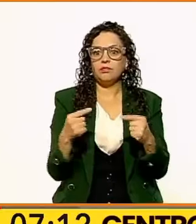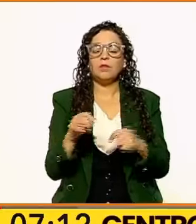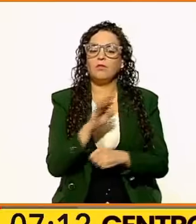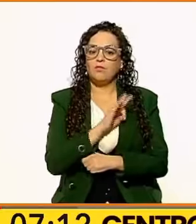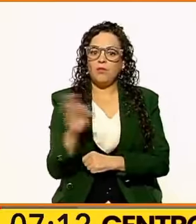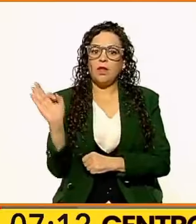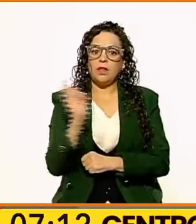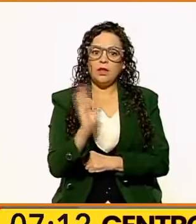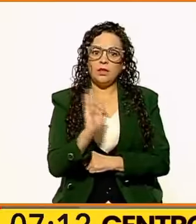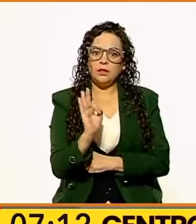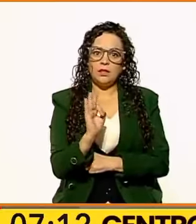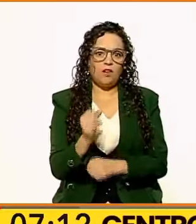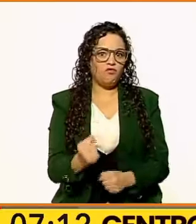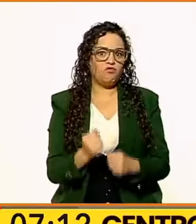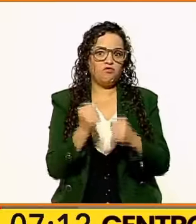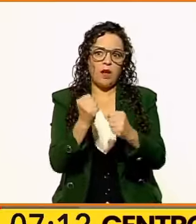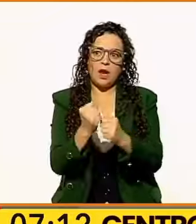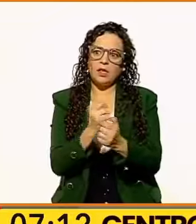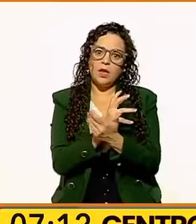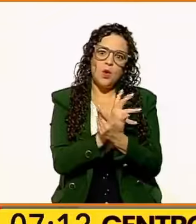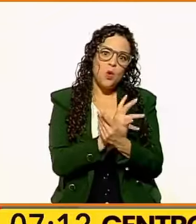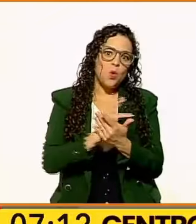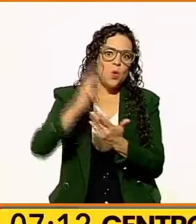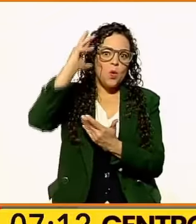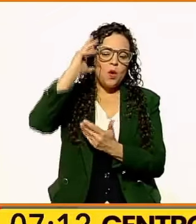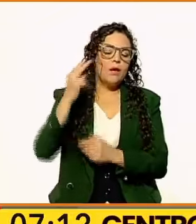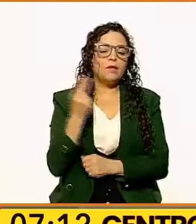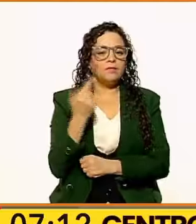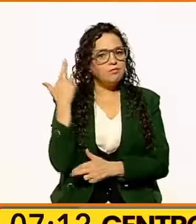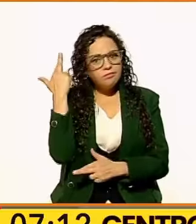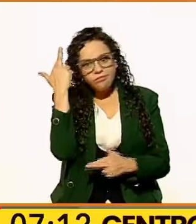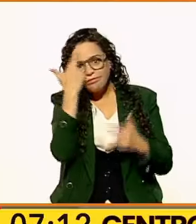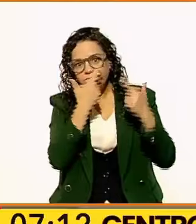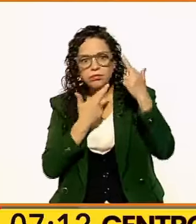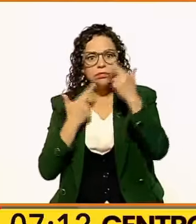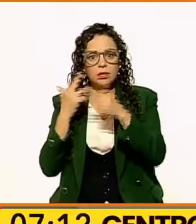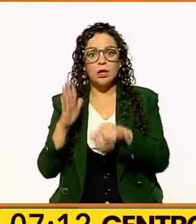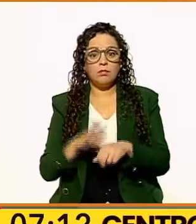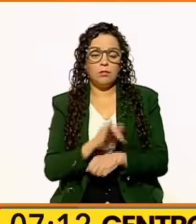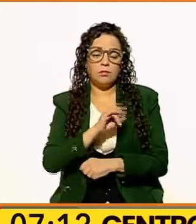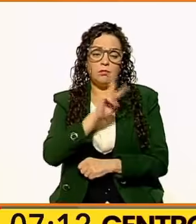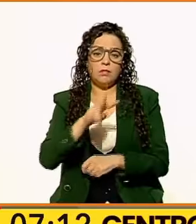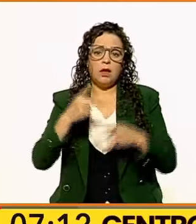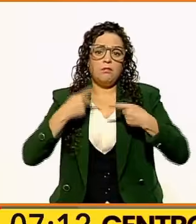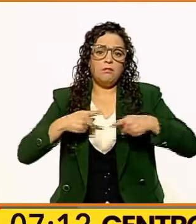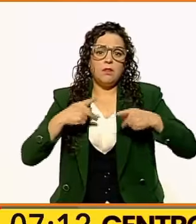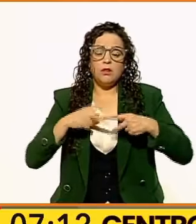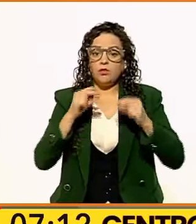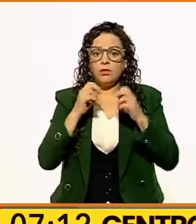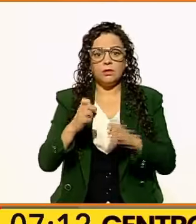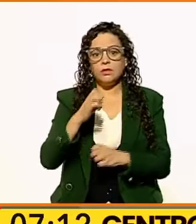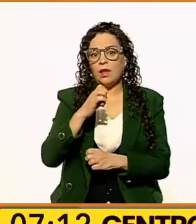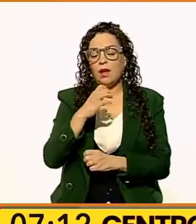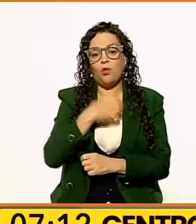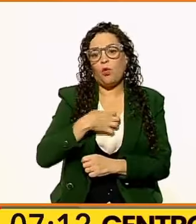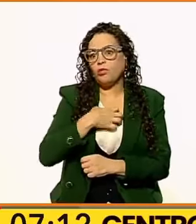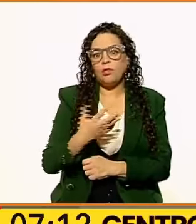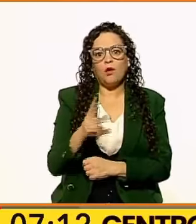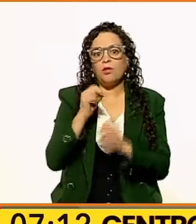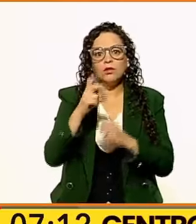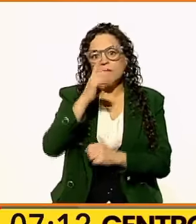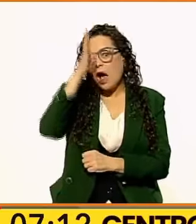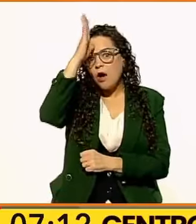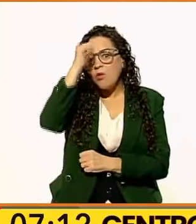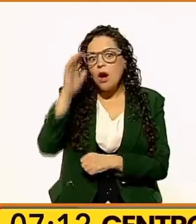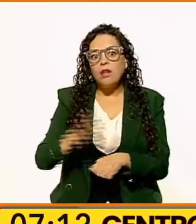límite. Vamos a ver qué es lo que está sucediendo, porque definitivamente el descontento ha ido creciendo, todo se empieza a manifestar de una